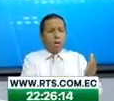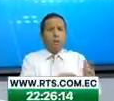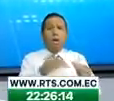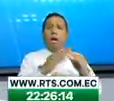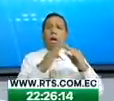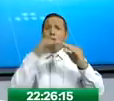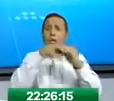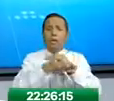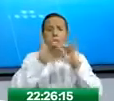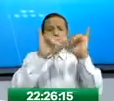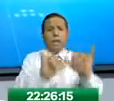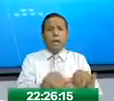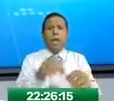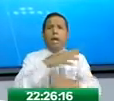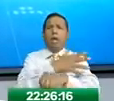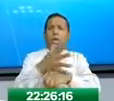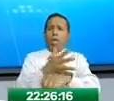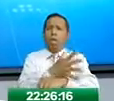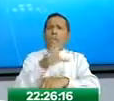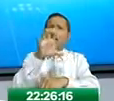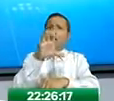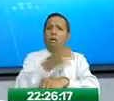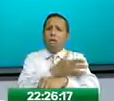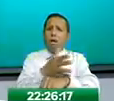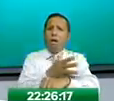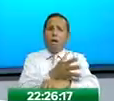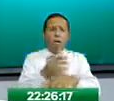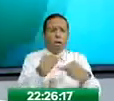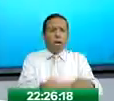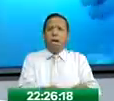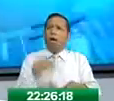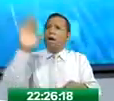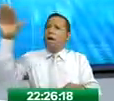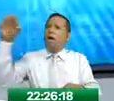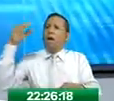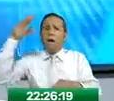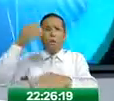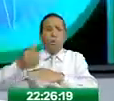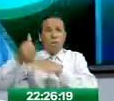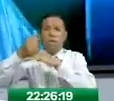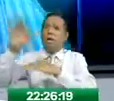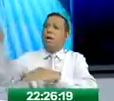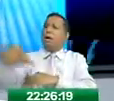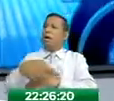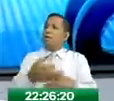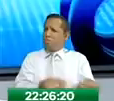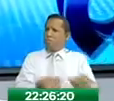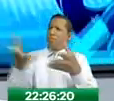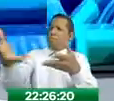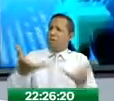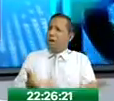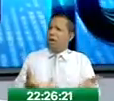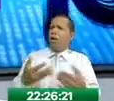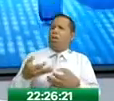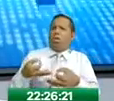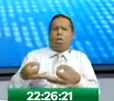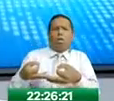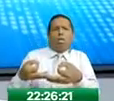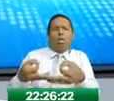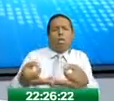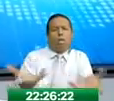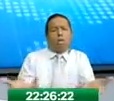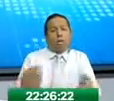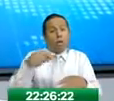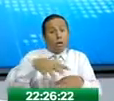Manta, provincia de Manabí. Los vecinos denunciaron que pese a que reportaron lo sucedido, el cuerpo no fue retirado de inmediato. En Manta se